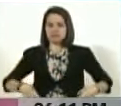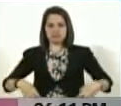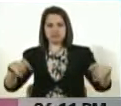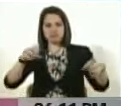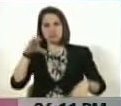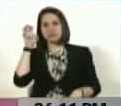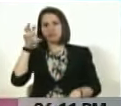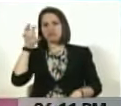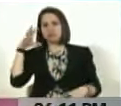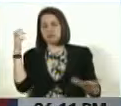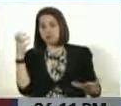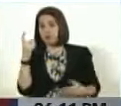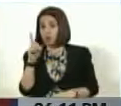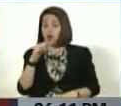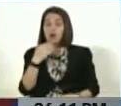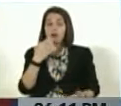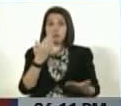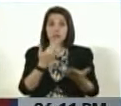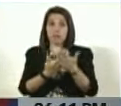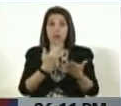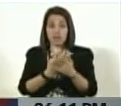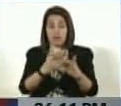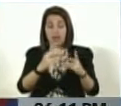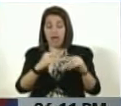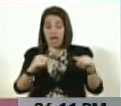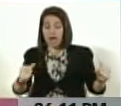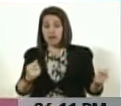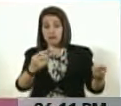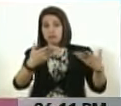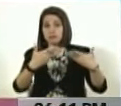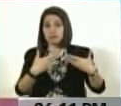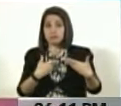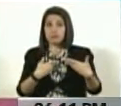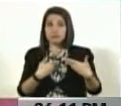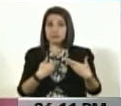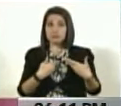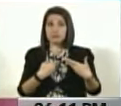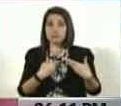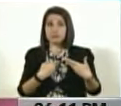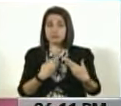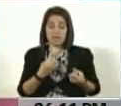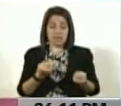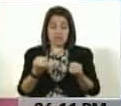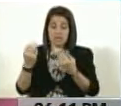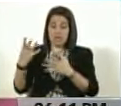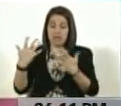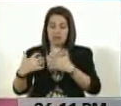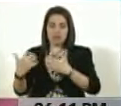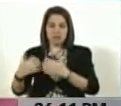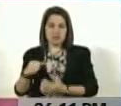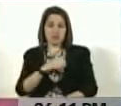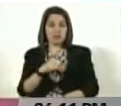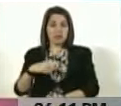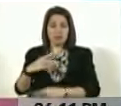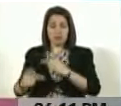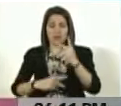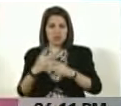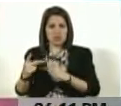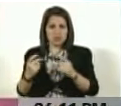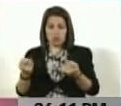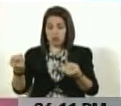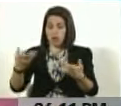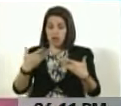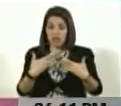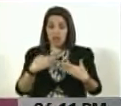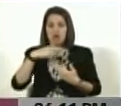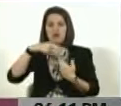nosotros sí le vamos a exigir al gobierno que le dé la harina que importan y que se la dan a las transnacionales privadas para que la procesen, pero que se la den a